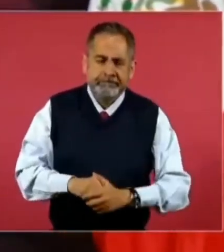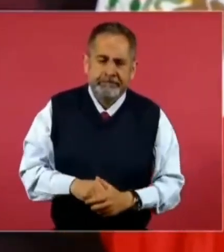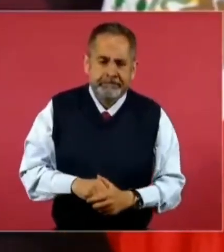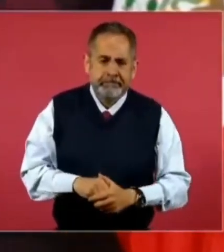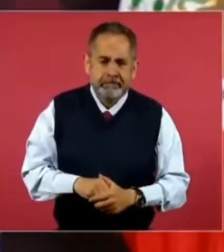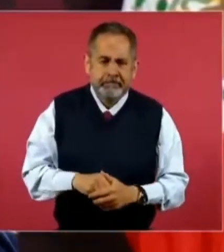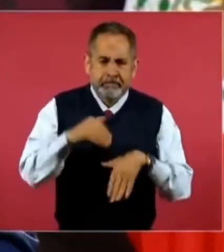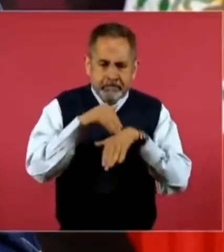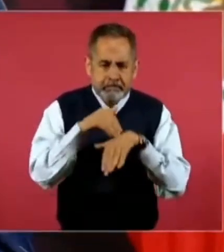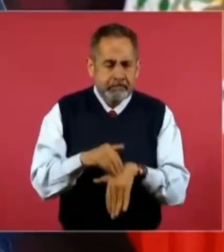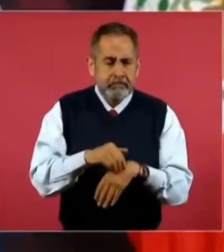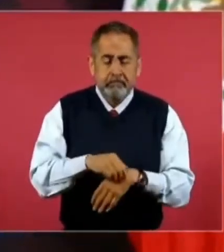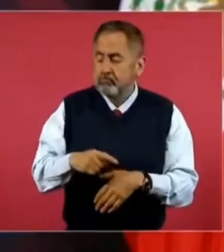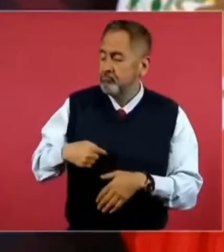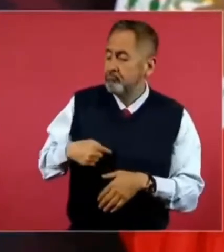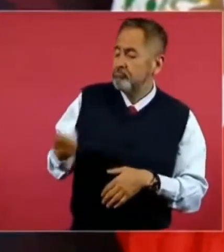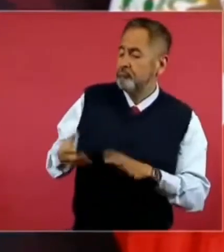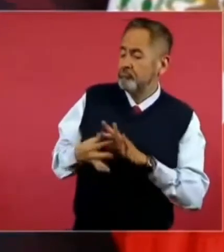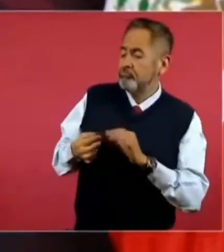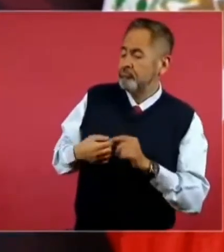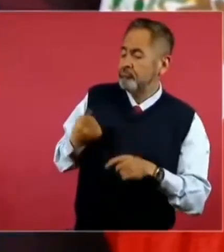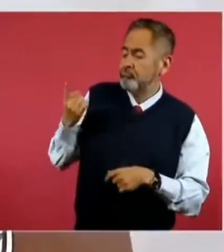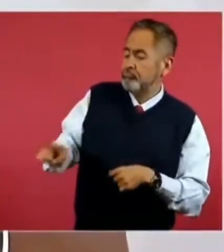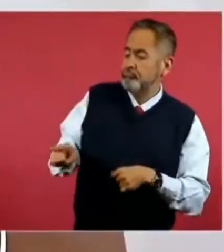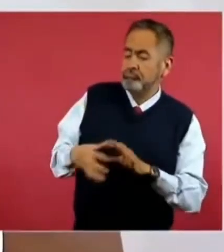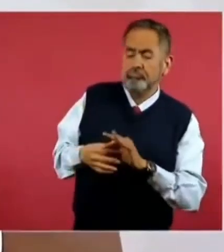en un apéndice,